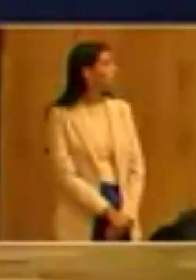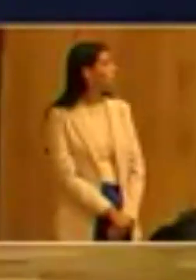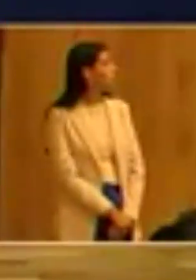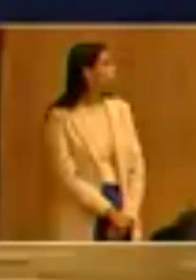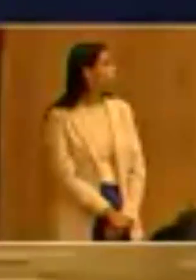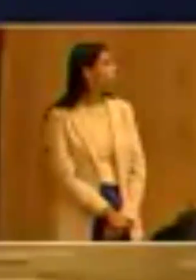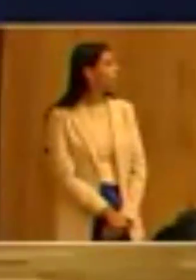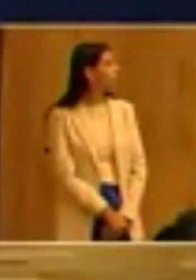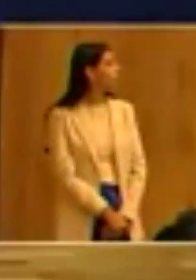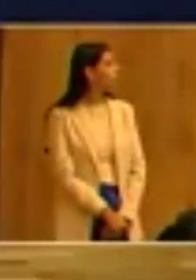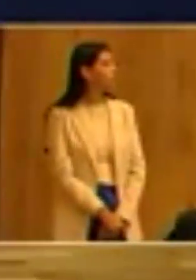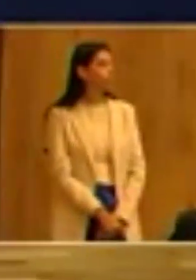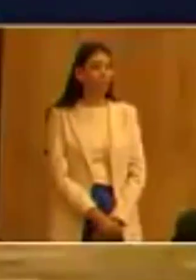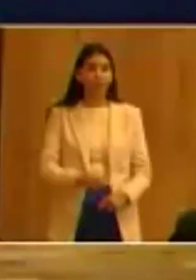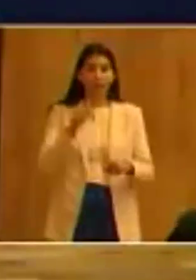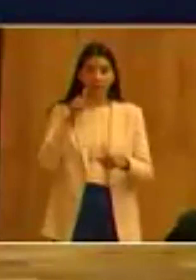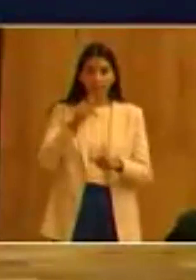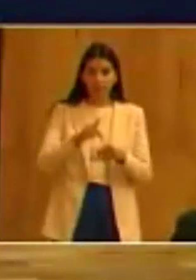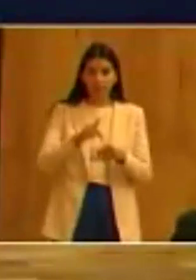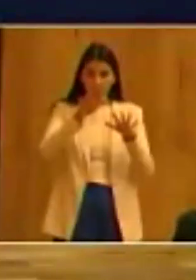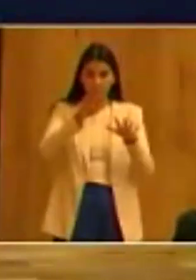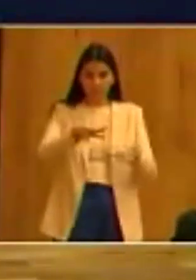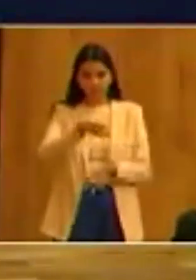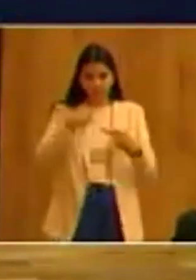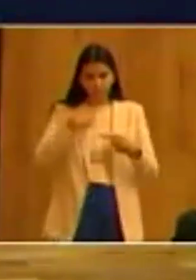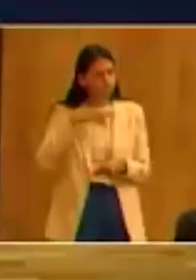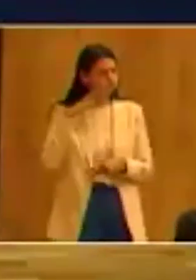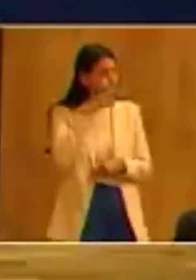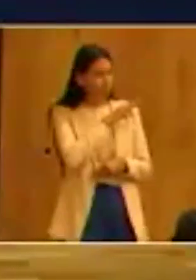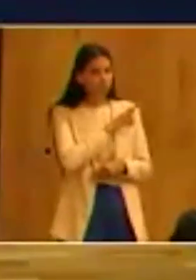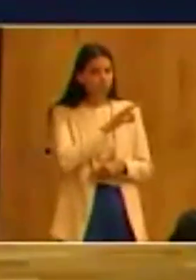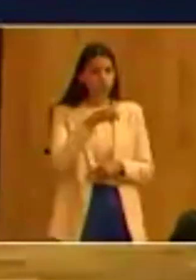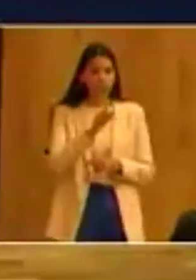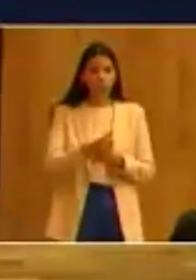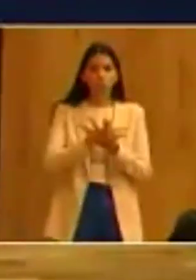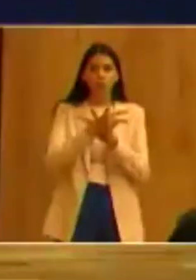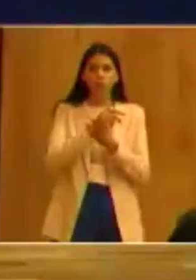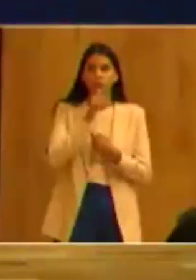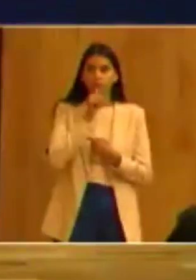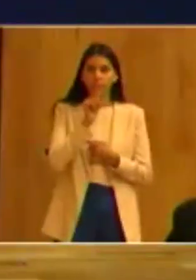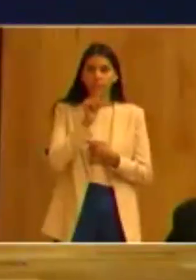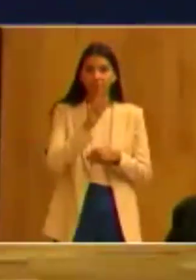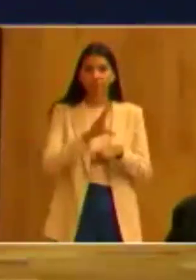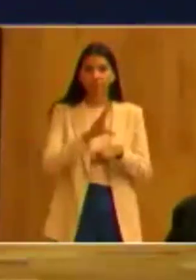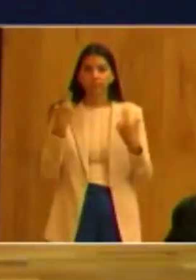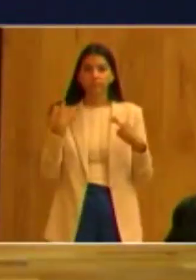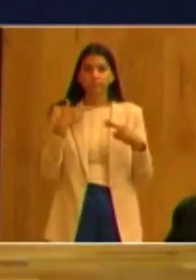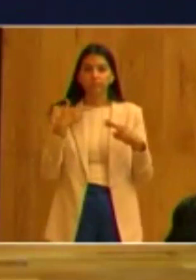Se está compartiendo en el auditorio, pero en el Zoom, por favor, Hugo. Sí,